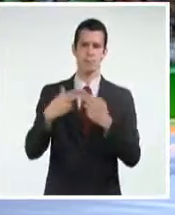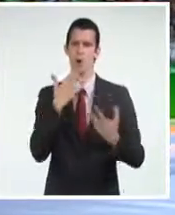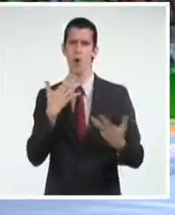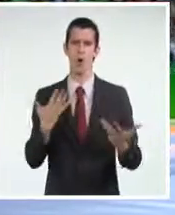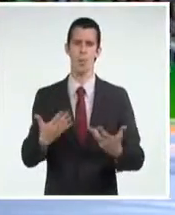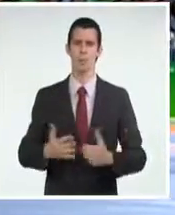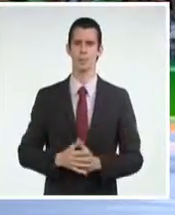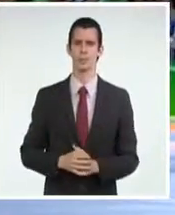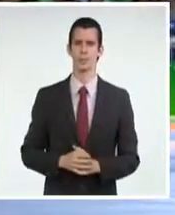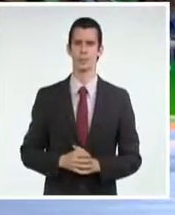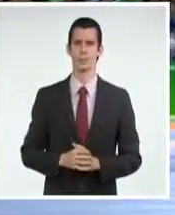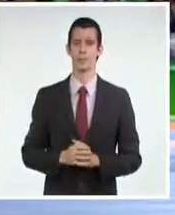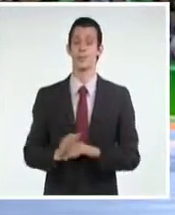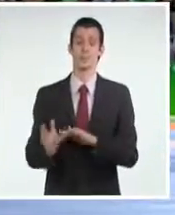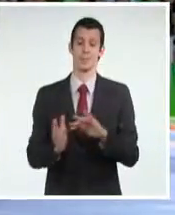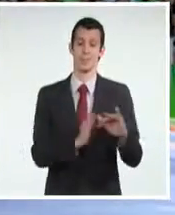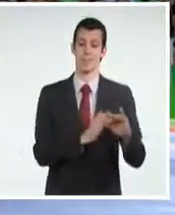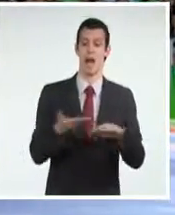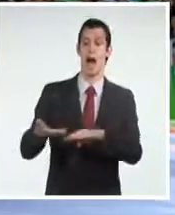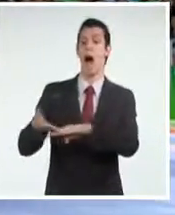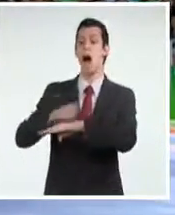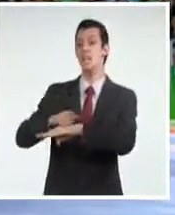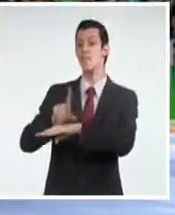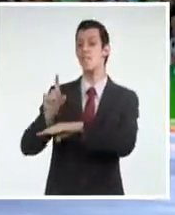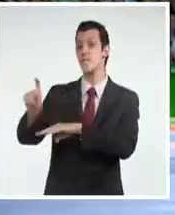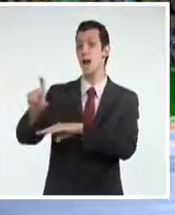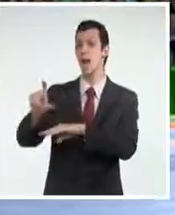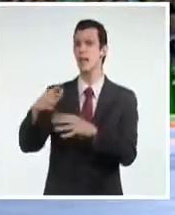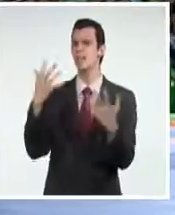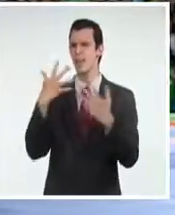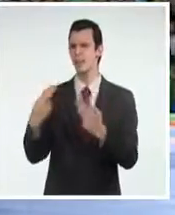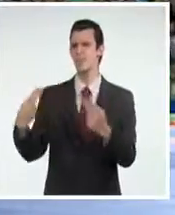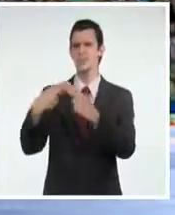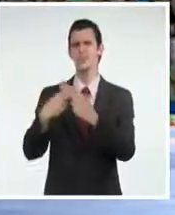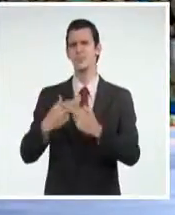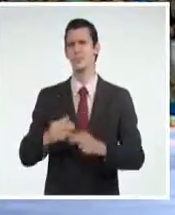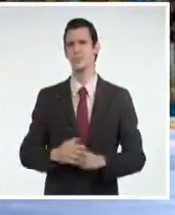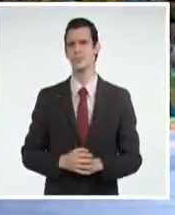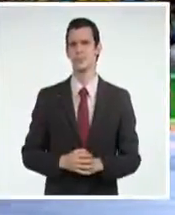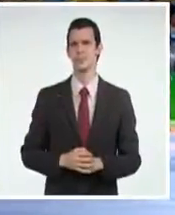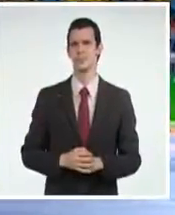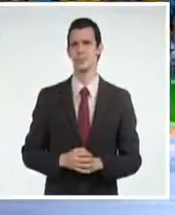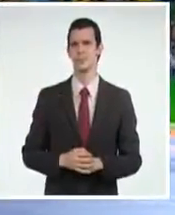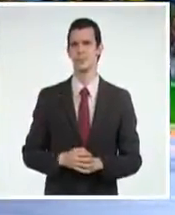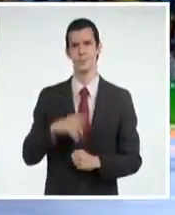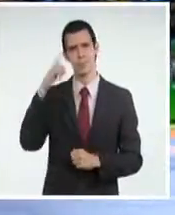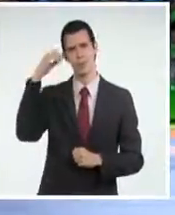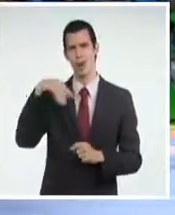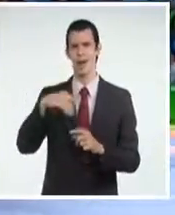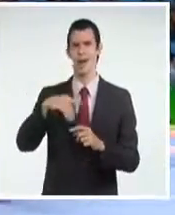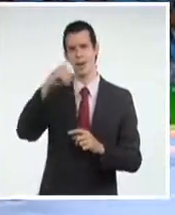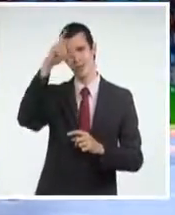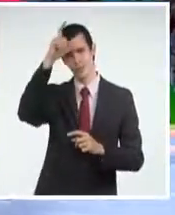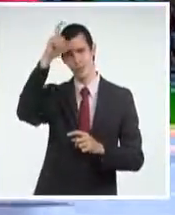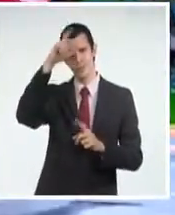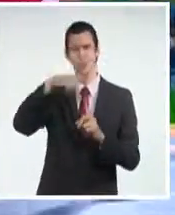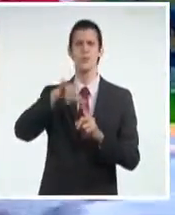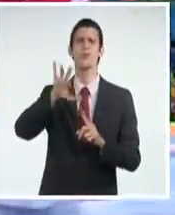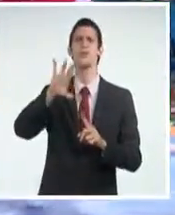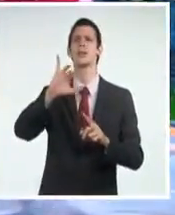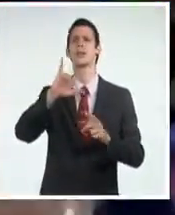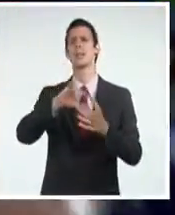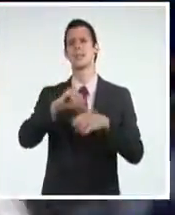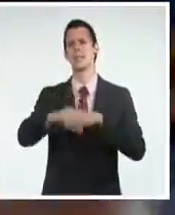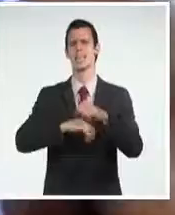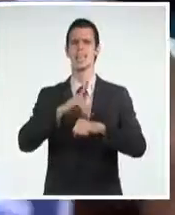final. Y en semifinales, el duelo archirrival entre Mijaíl López y el turco Risa Kayar, que no será en finales como en